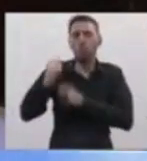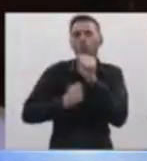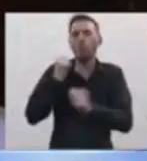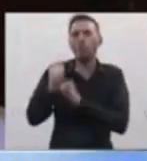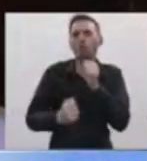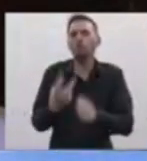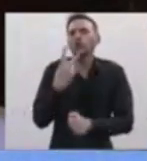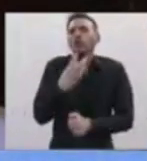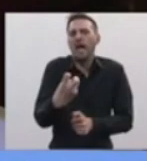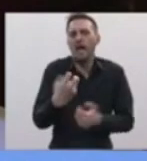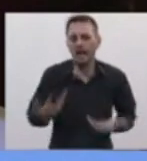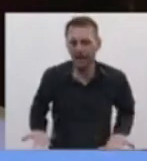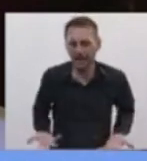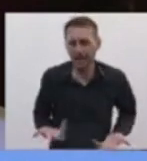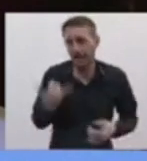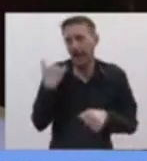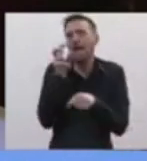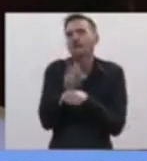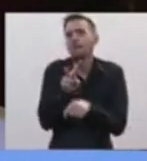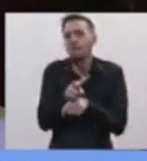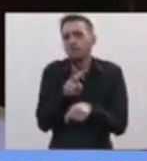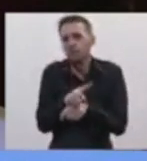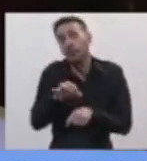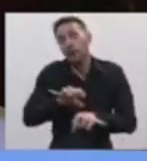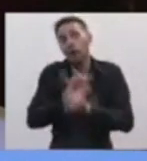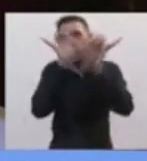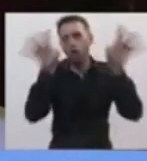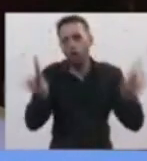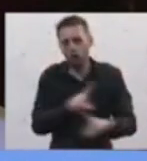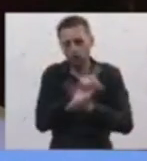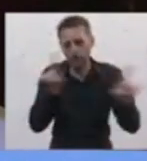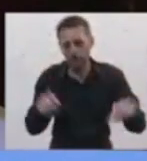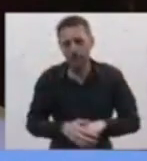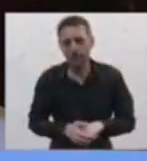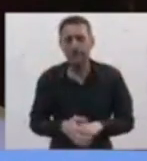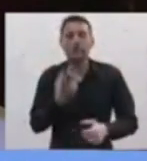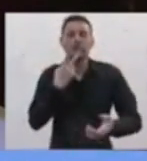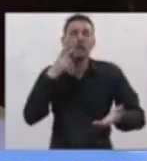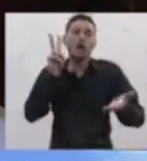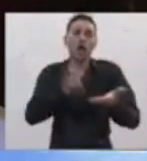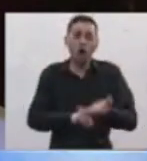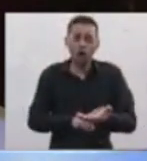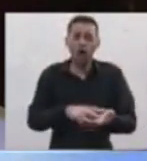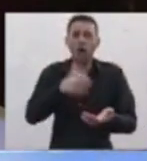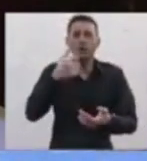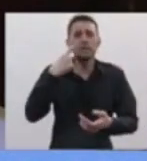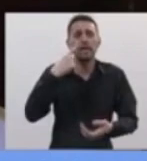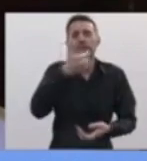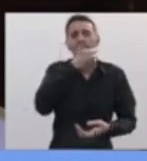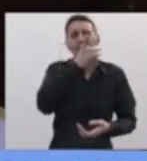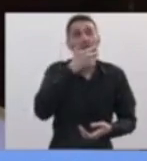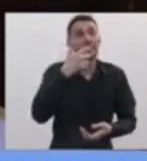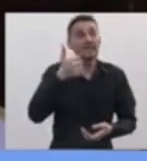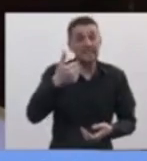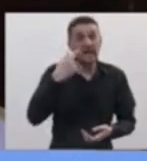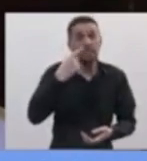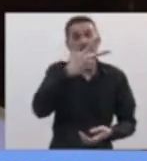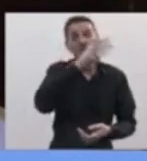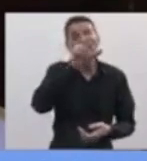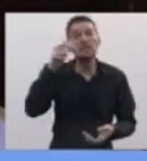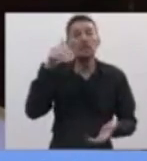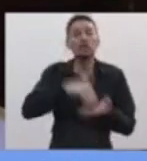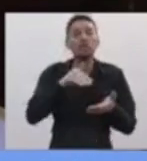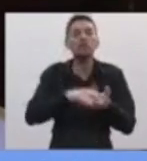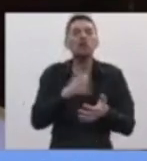medioambientalmente seguras y no contaminantes 'el correo' 6 mil 300 millones de pesos que está siendo ahora el